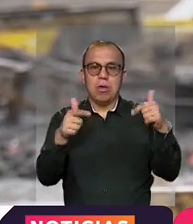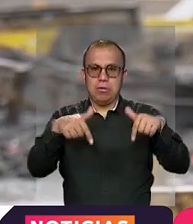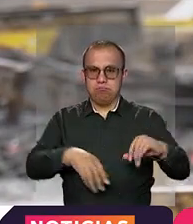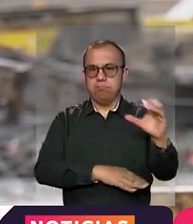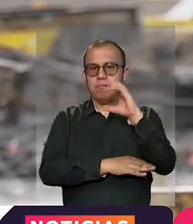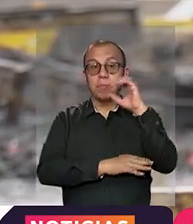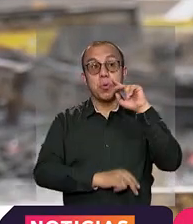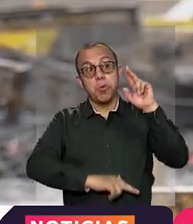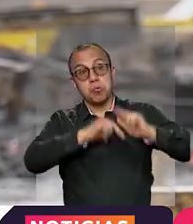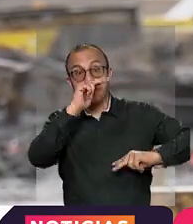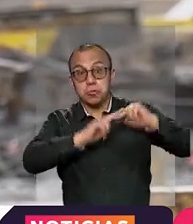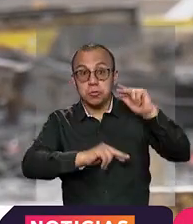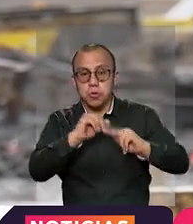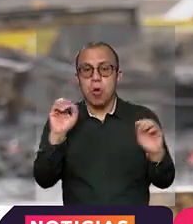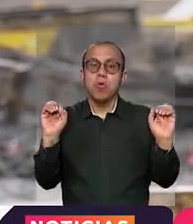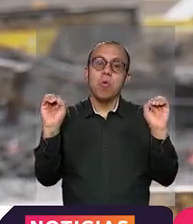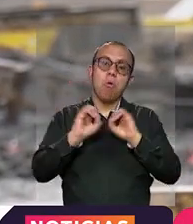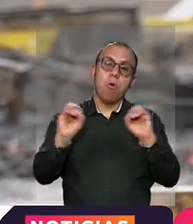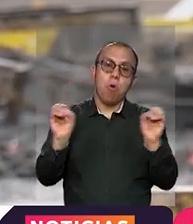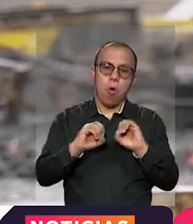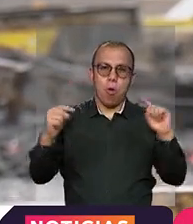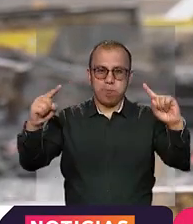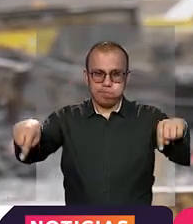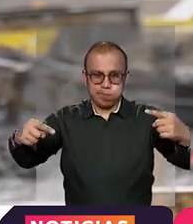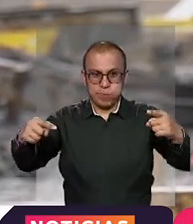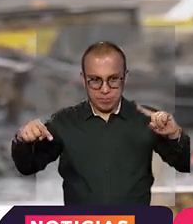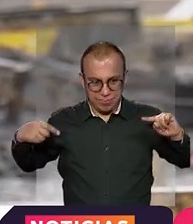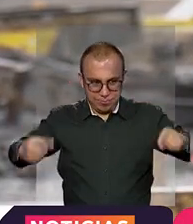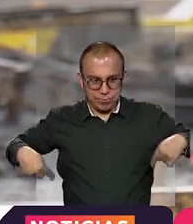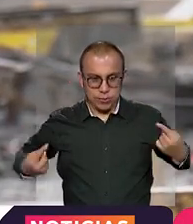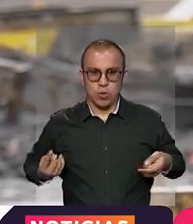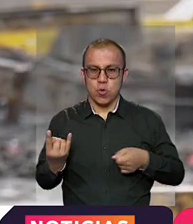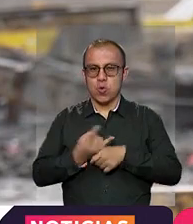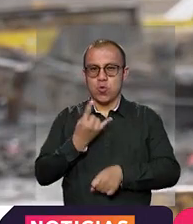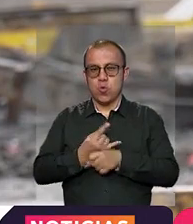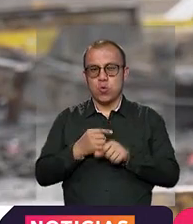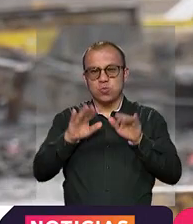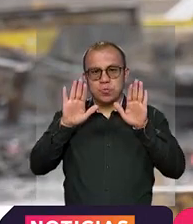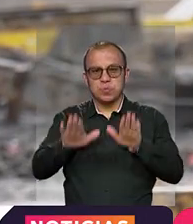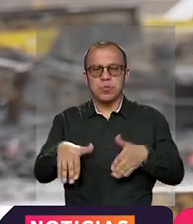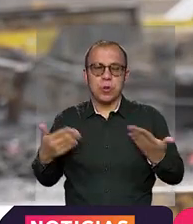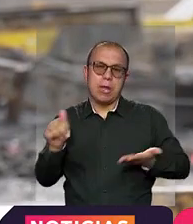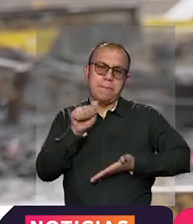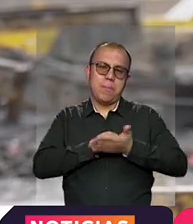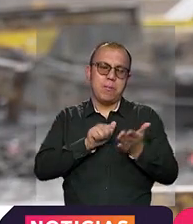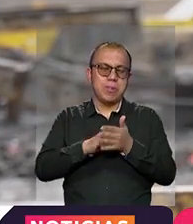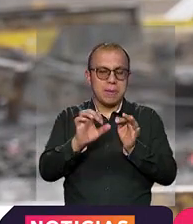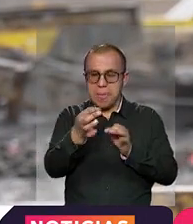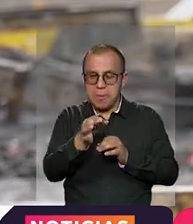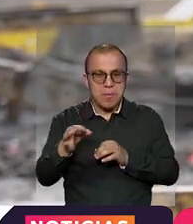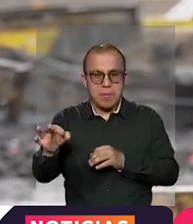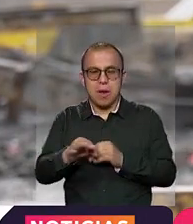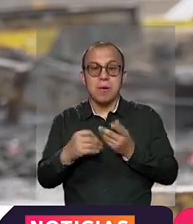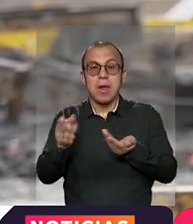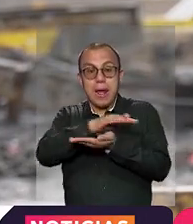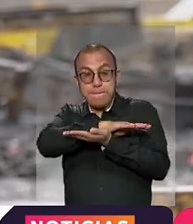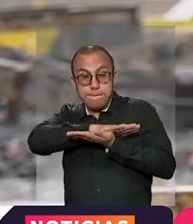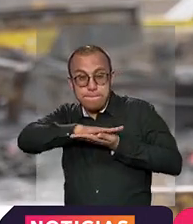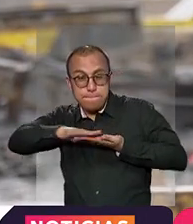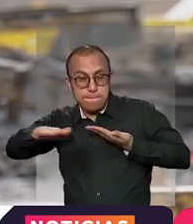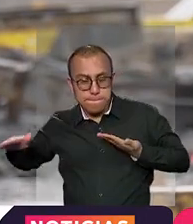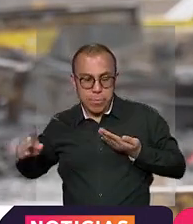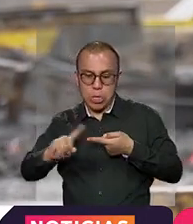ejemplo construcción o por ejemplo las llantas de los buses, que son utilizadas también como material granulado para pavimento o